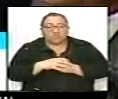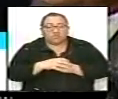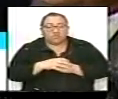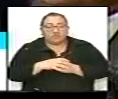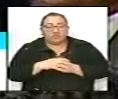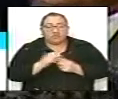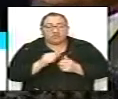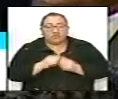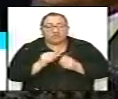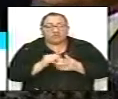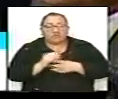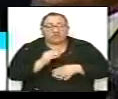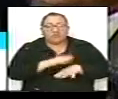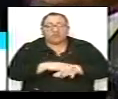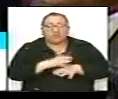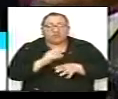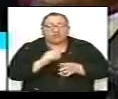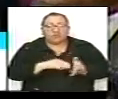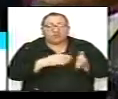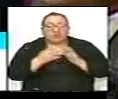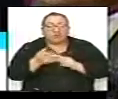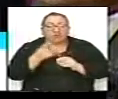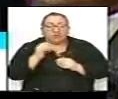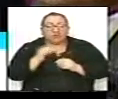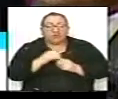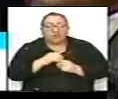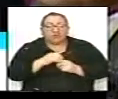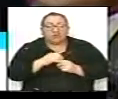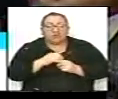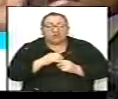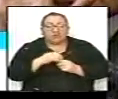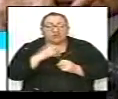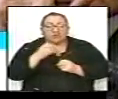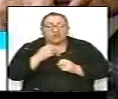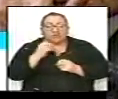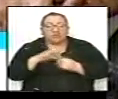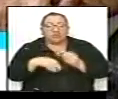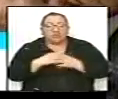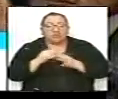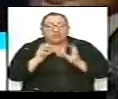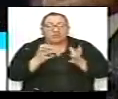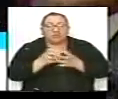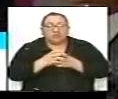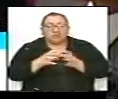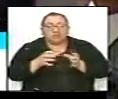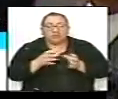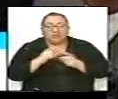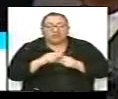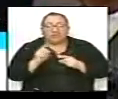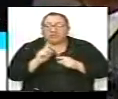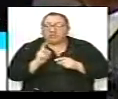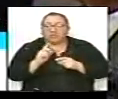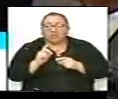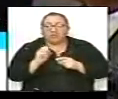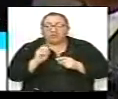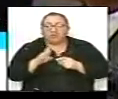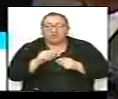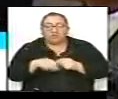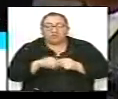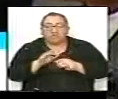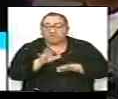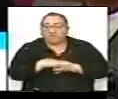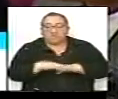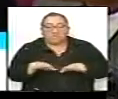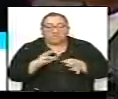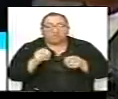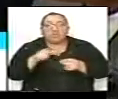hacerse de forma tradicional y sobre ideas o pensamientos ideológicos totalizadores. Pero tampoco se menciona nada de esto acá,